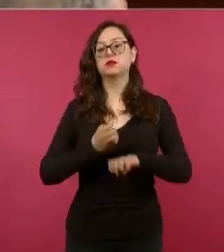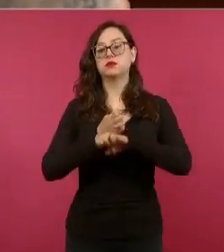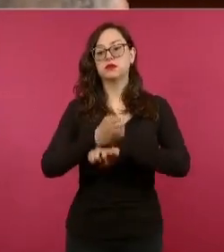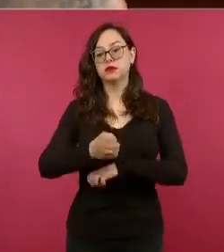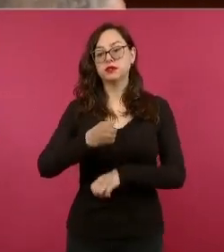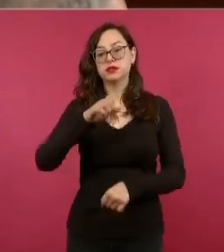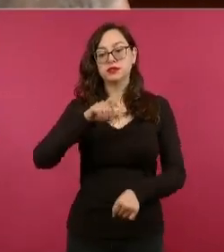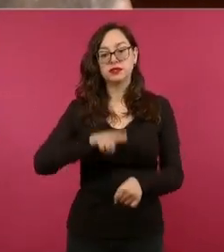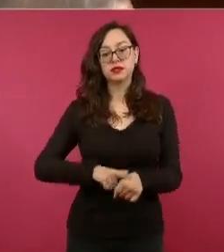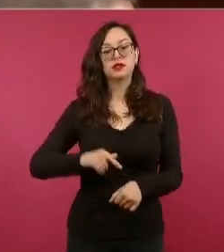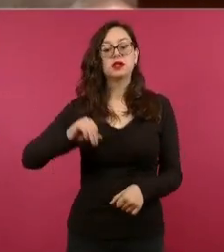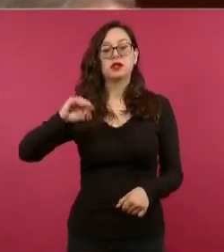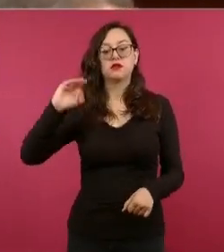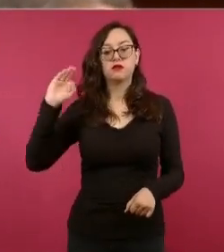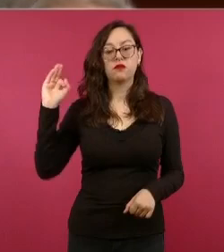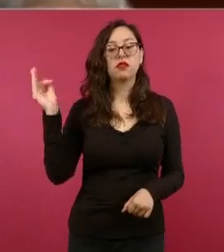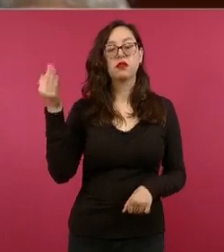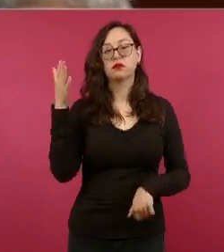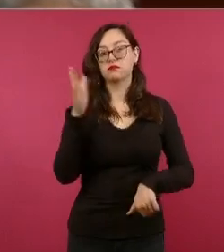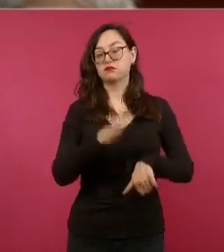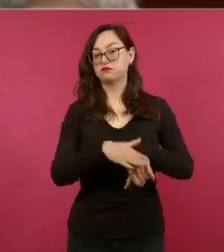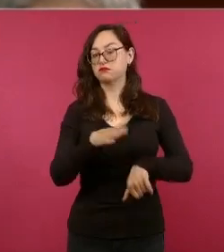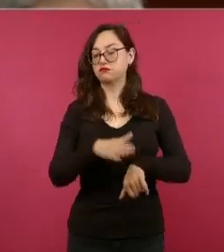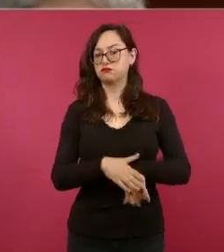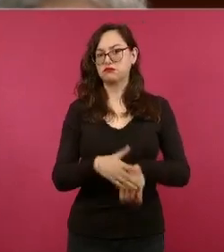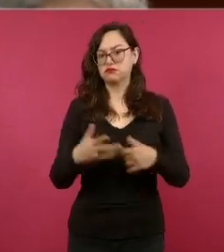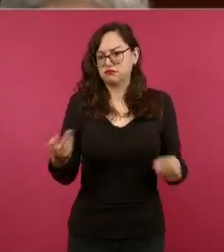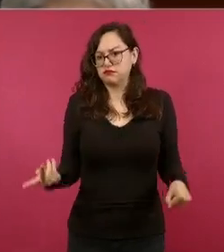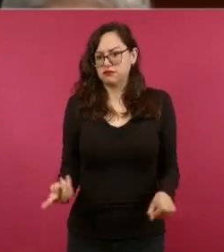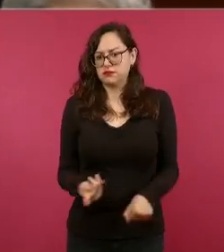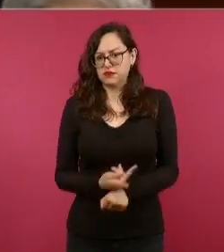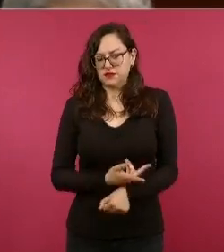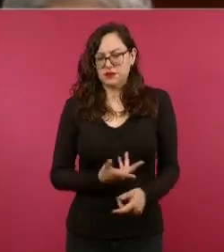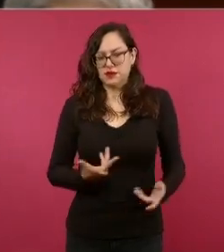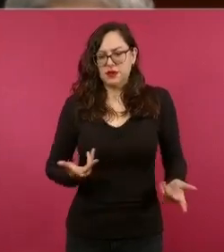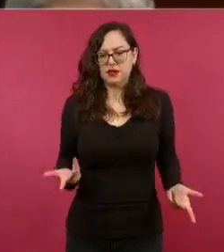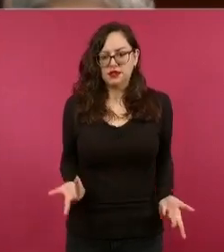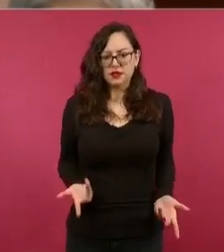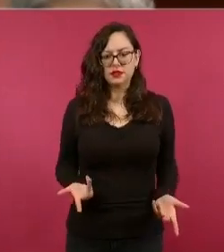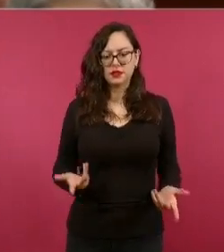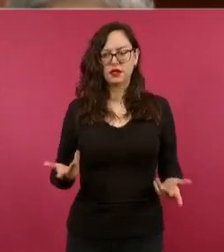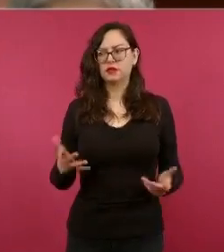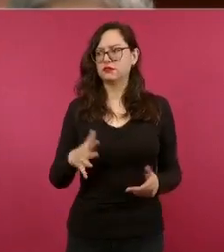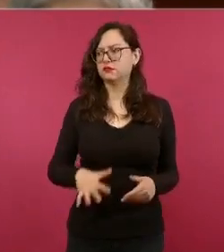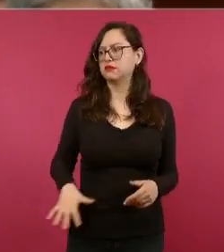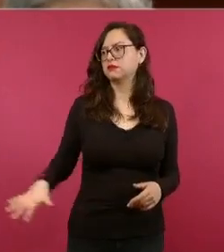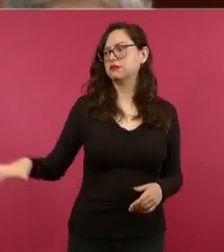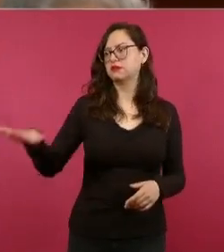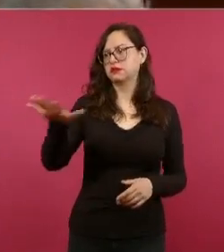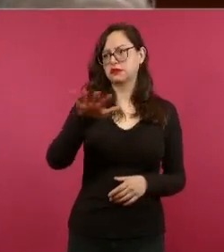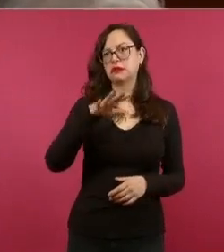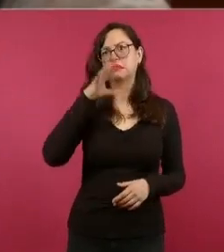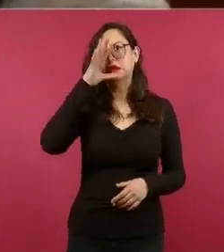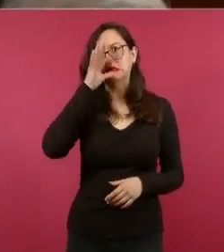federal. Hacen a usted un atento llamado para investigar este tema que afecta a miles de